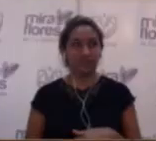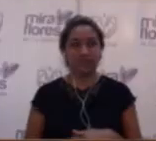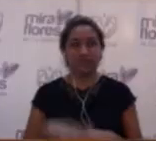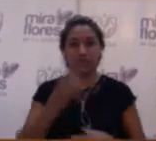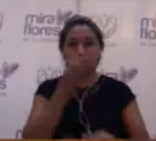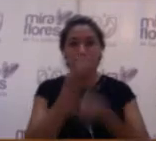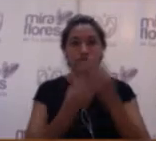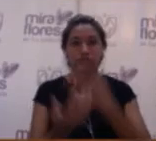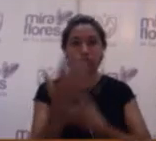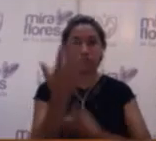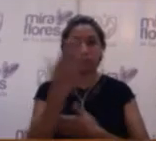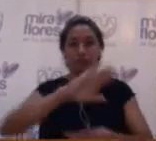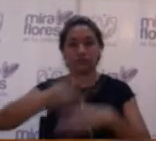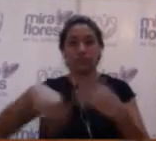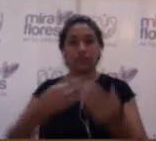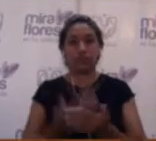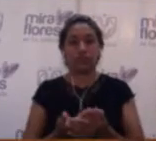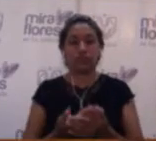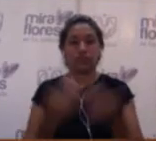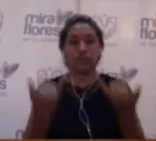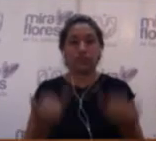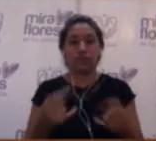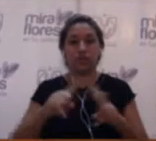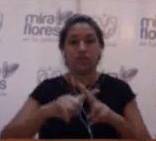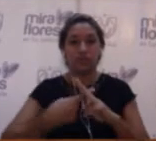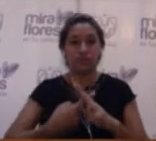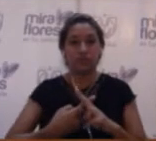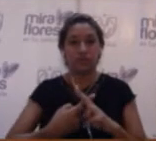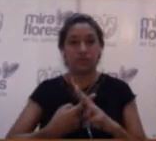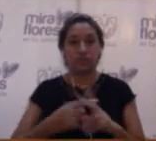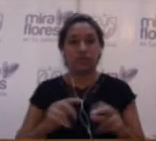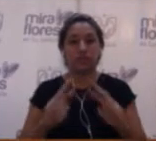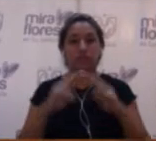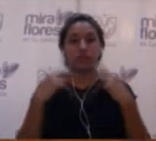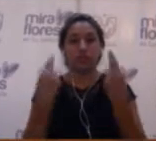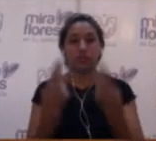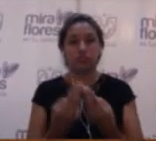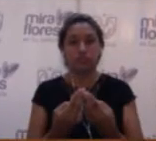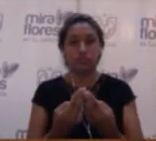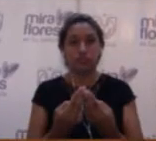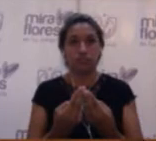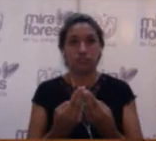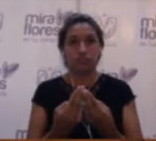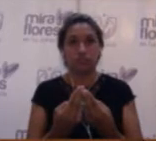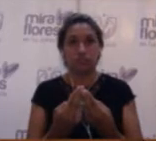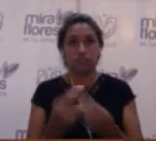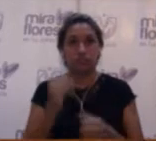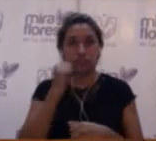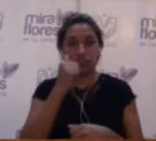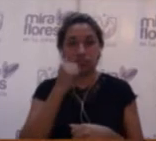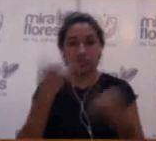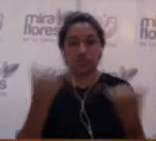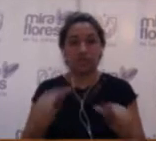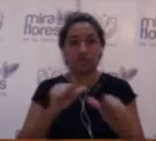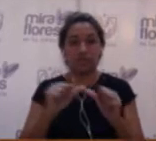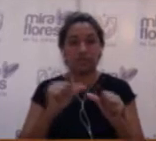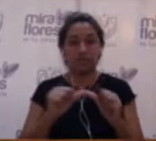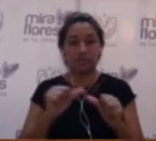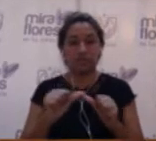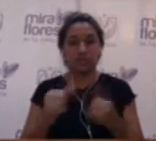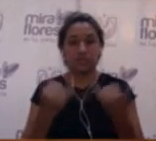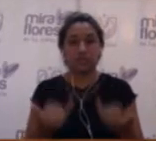Buenos días con todos. Vamos a dar inicio a nuestra sesión ordinaria de la fecha.